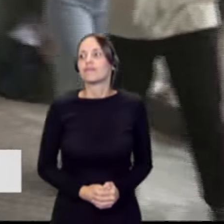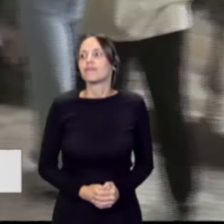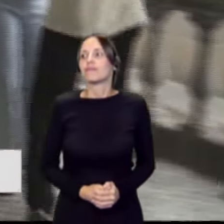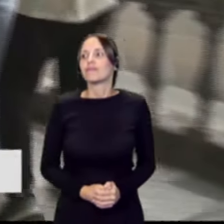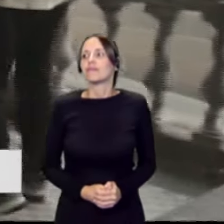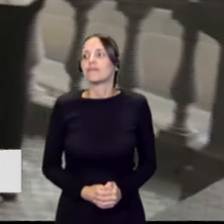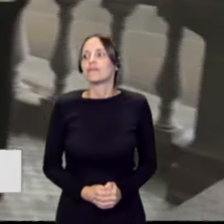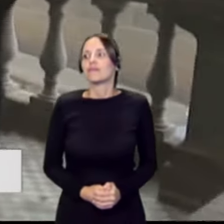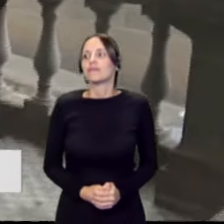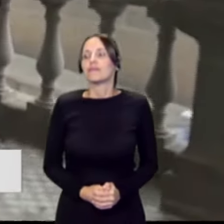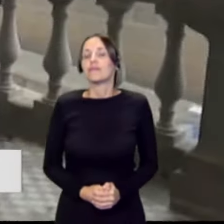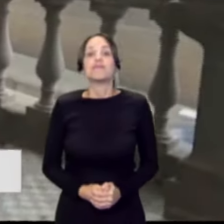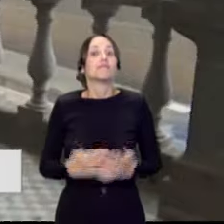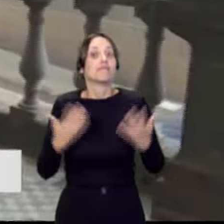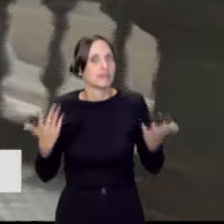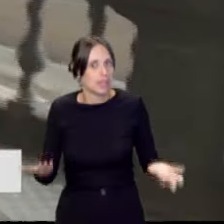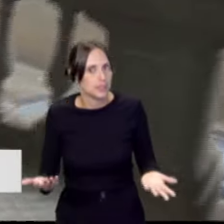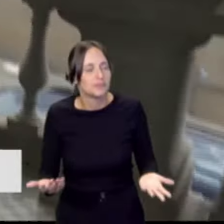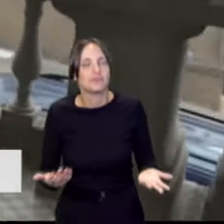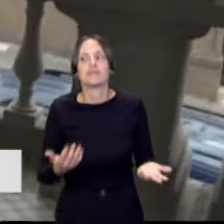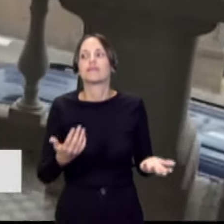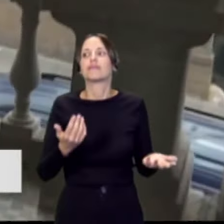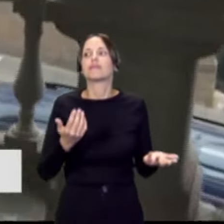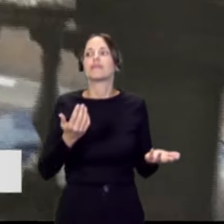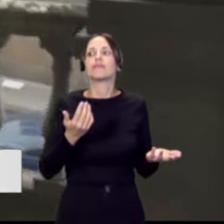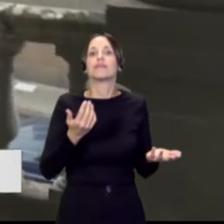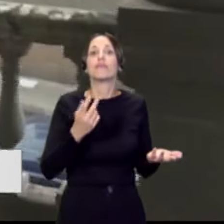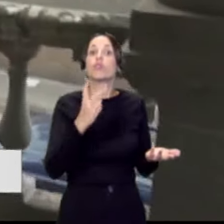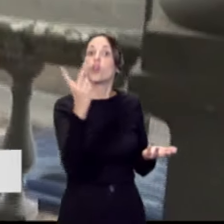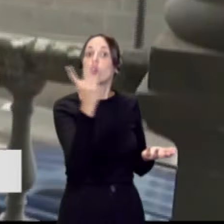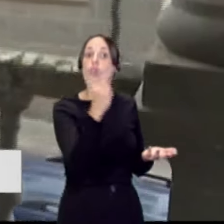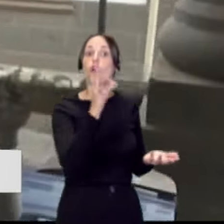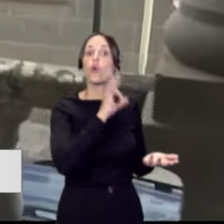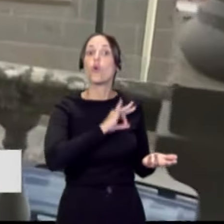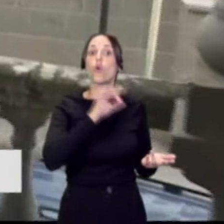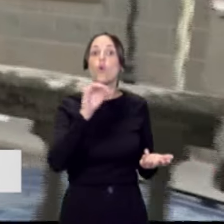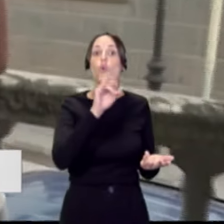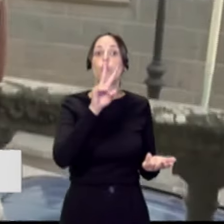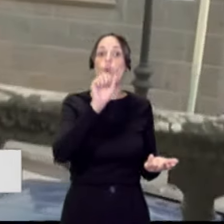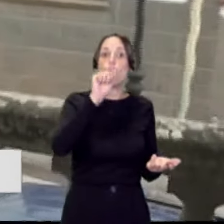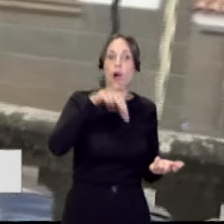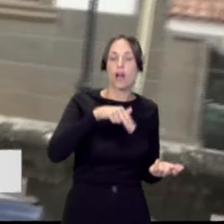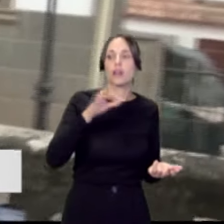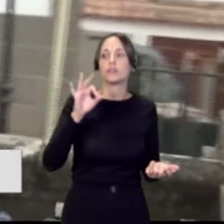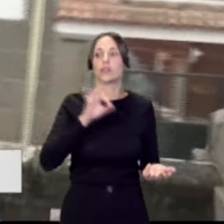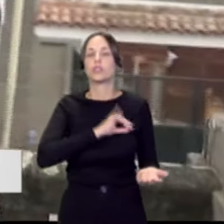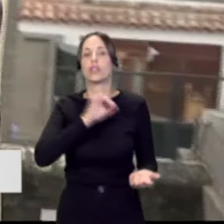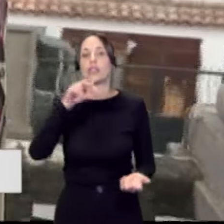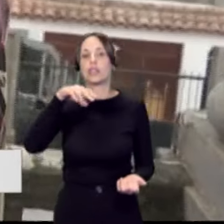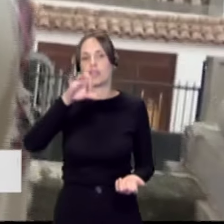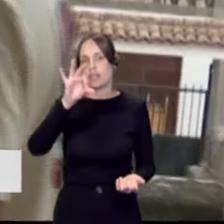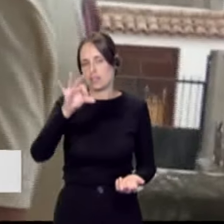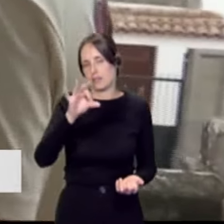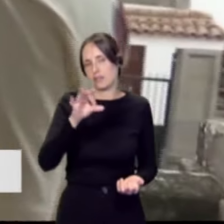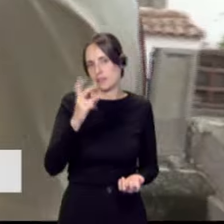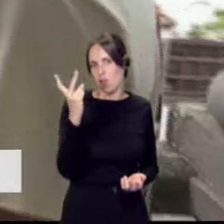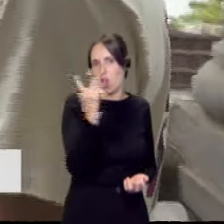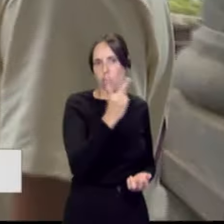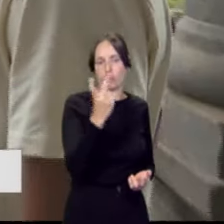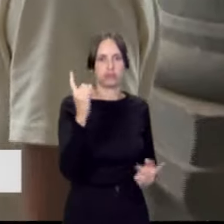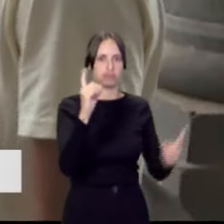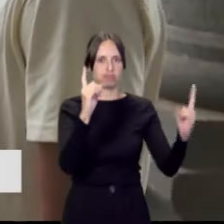Y pues, bueno, lo que estaban con ellos, por ejemplo, son que interpretan a Don Juan y Doña Inés, son Miria Rodríguez y Miguel Morales, que